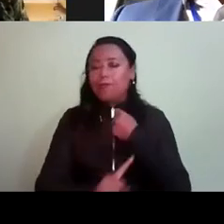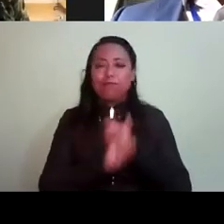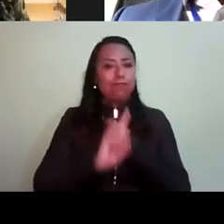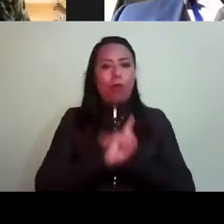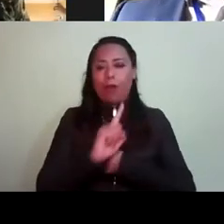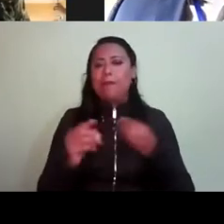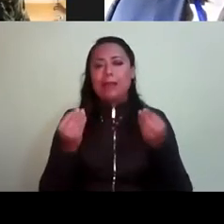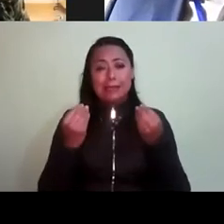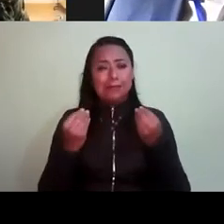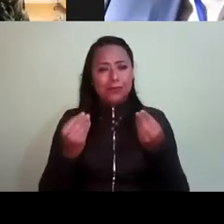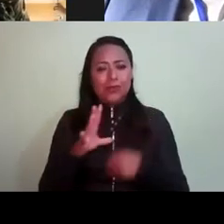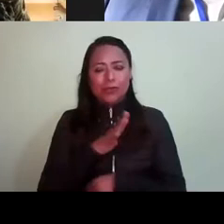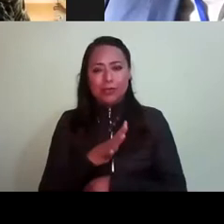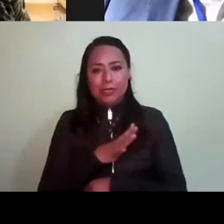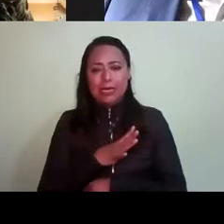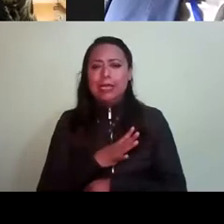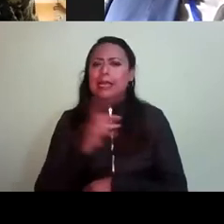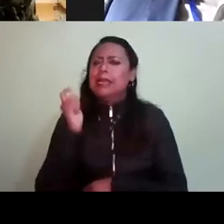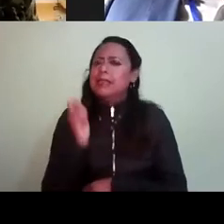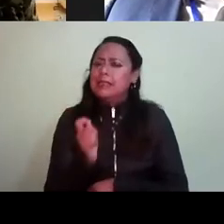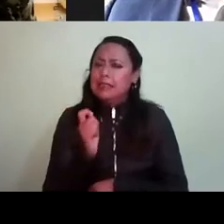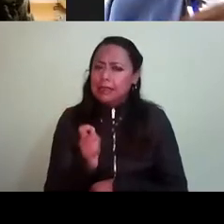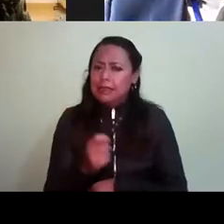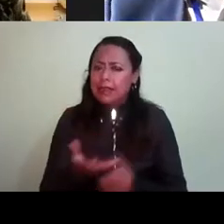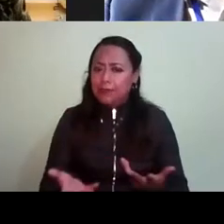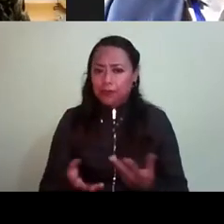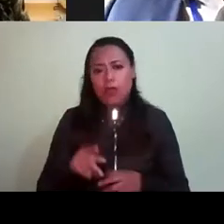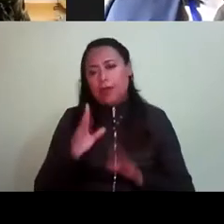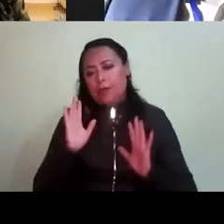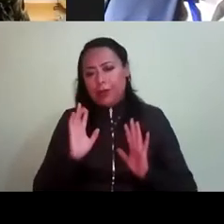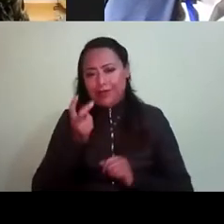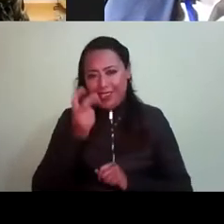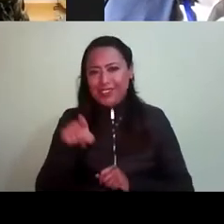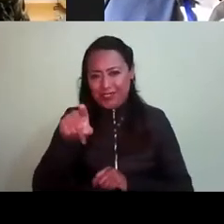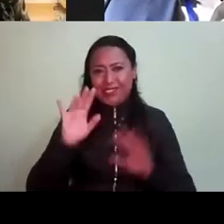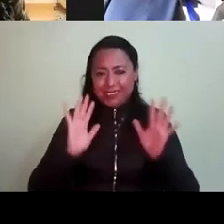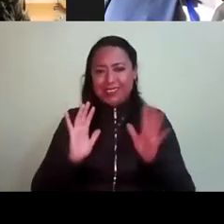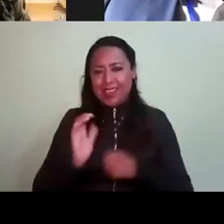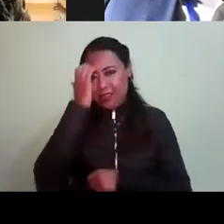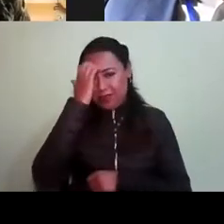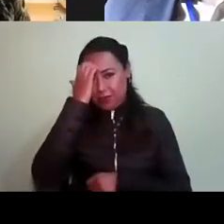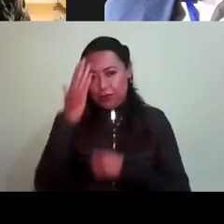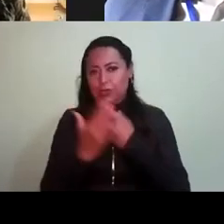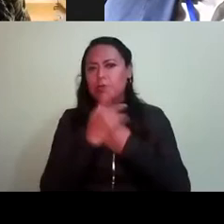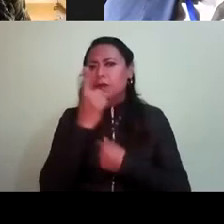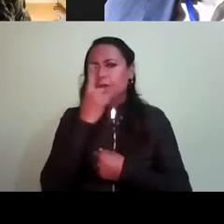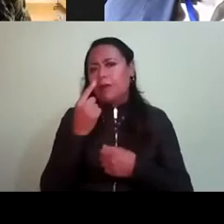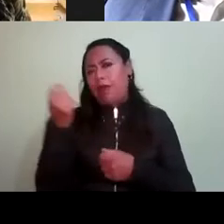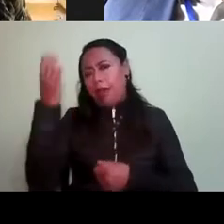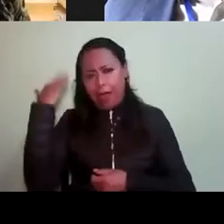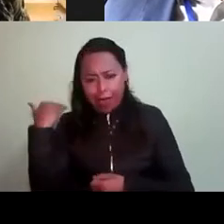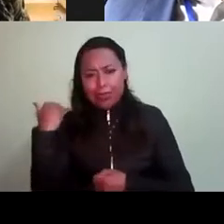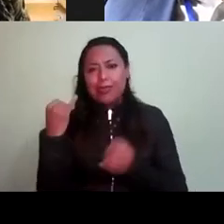Situaciones que usted ya conocía, puesto que hace algunos años fue